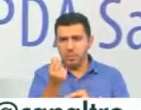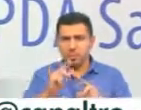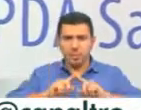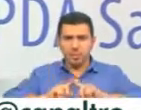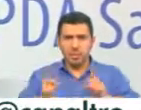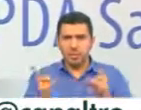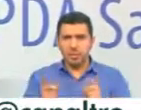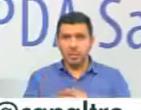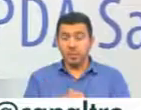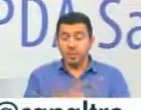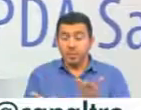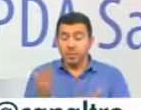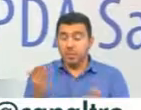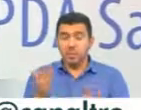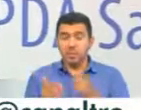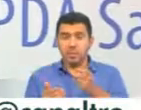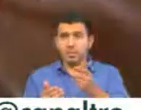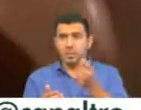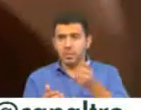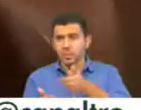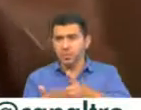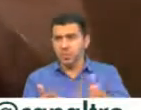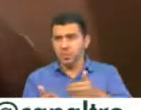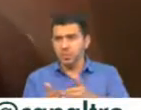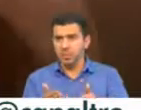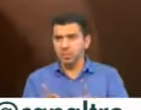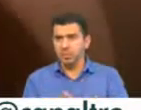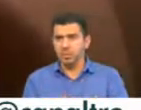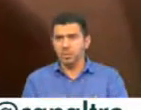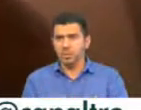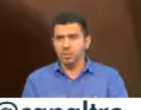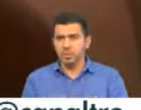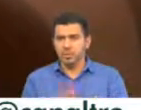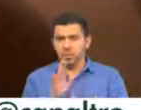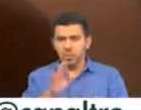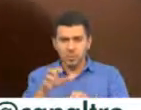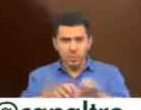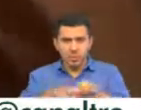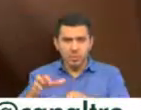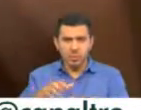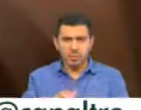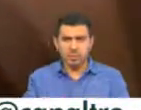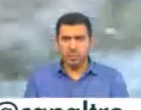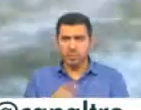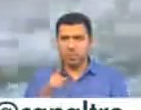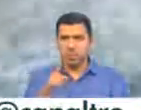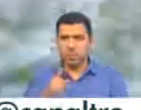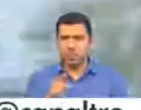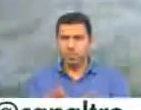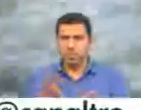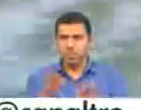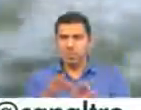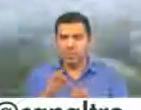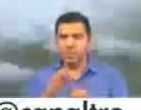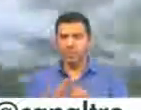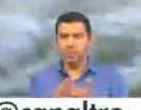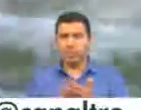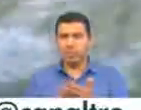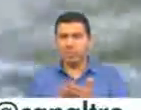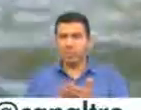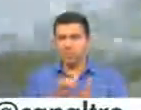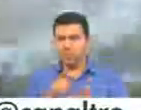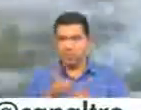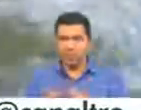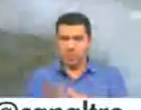al costo que tiene la operación de sus sistemas. Las autoridades ambientales advirtieron que esta situación disparará las tarifas en el